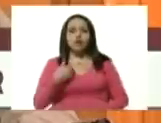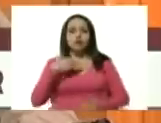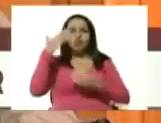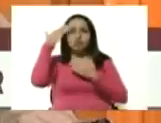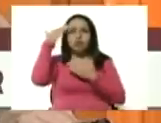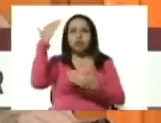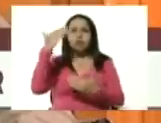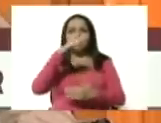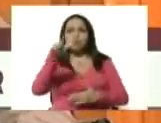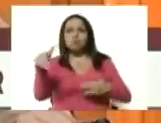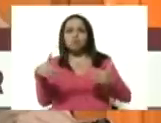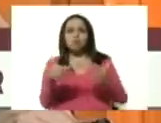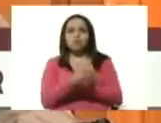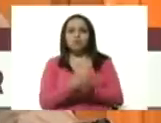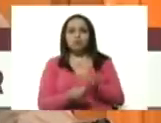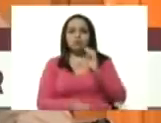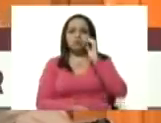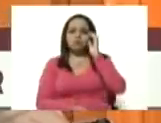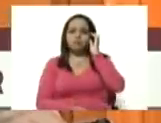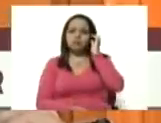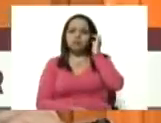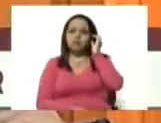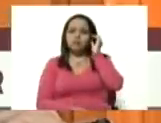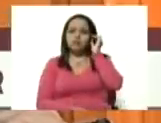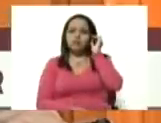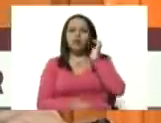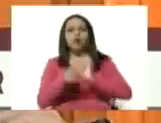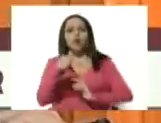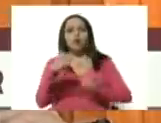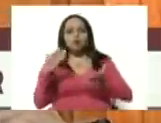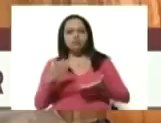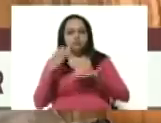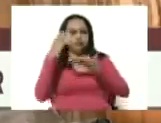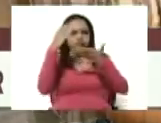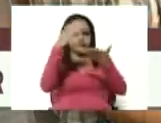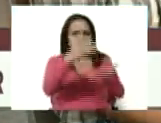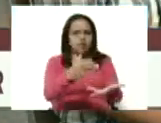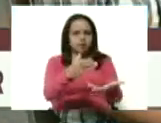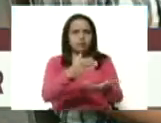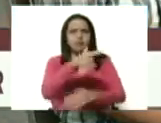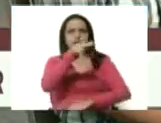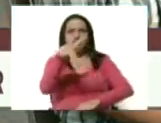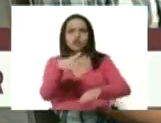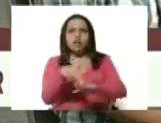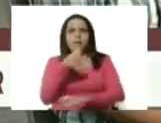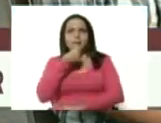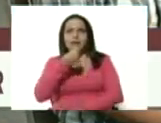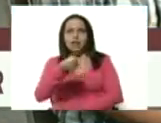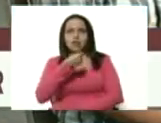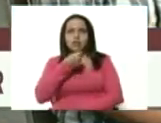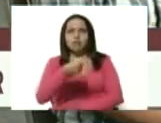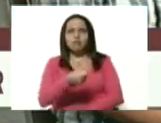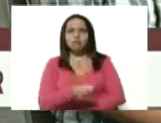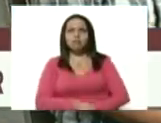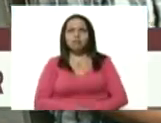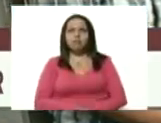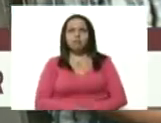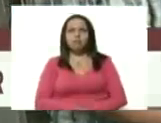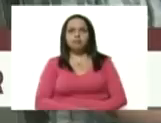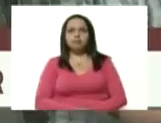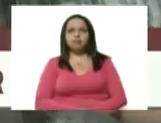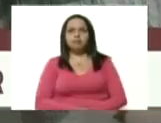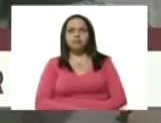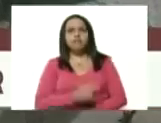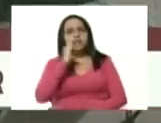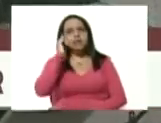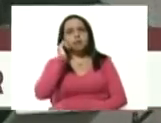que han sido distinguidos hoy con el Premio Nacional de Periodismo Simón